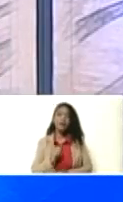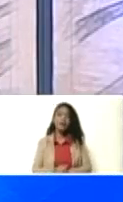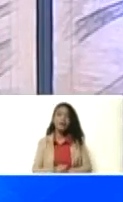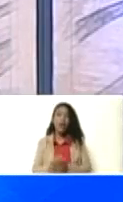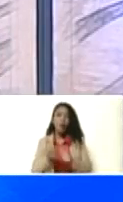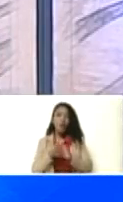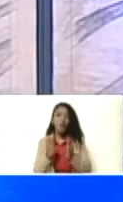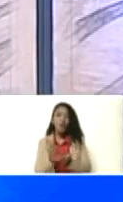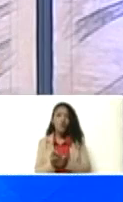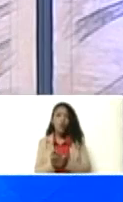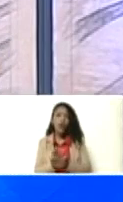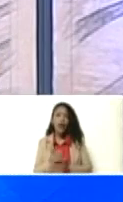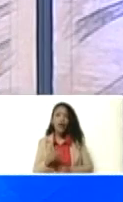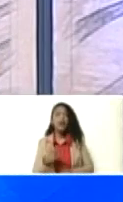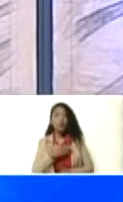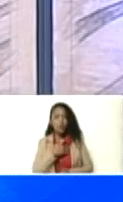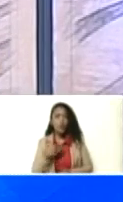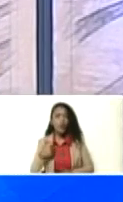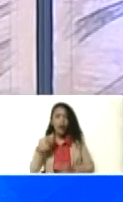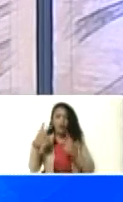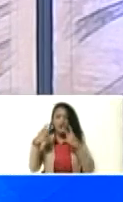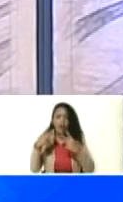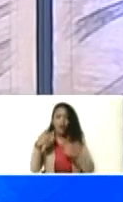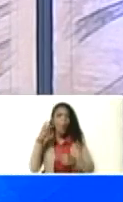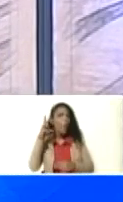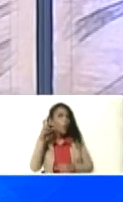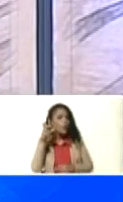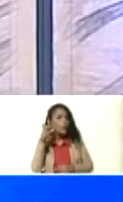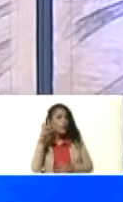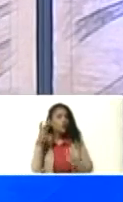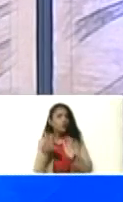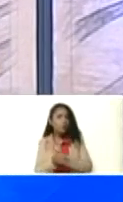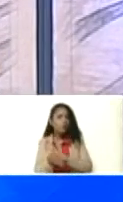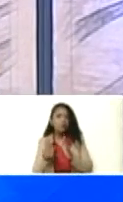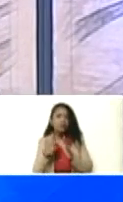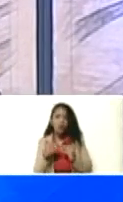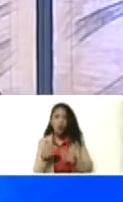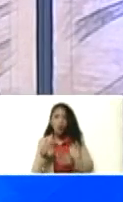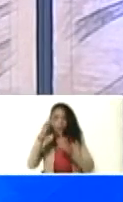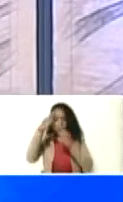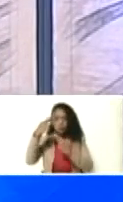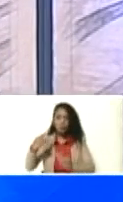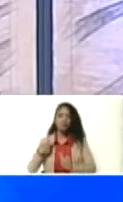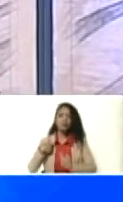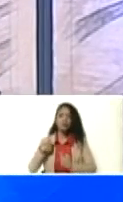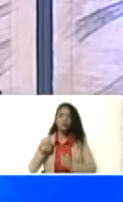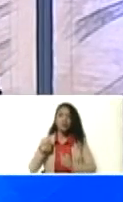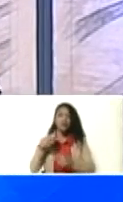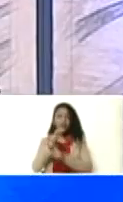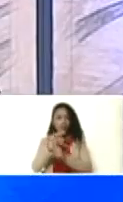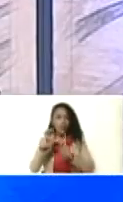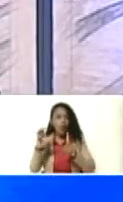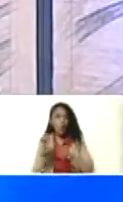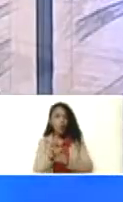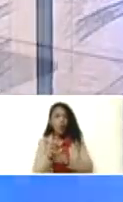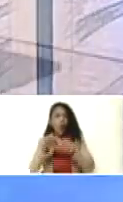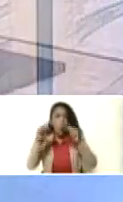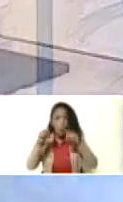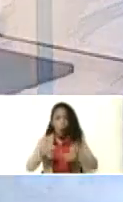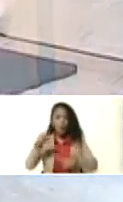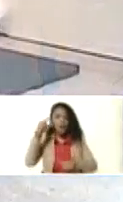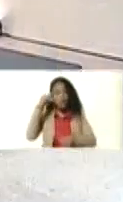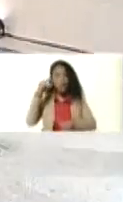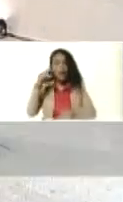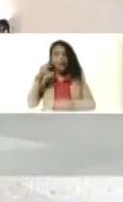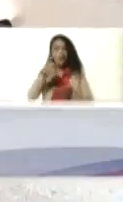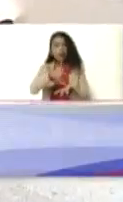el mundo que nos quiera ver, oír y sobre todo que nos respete. Desde la cultura, hoy día del